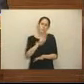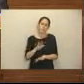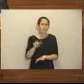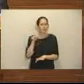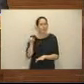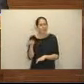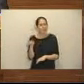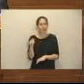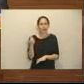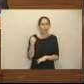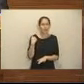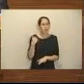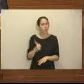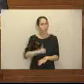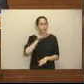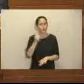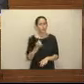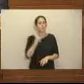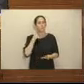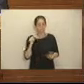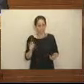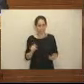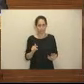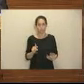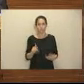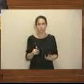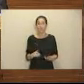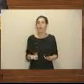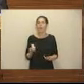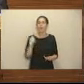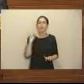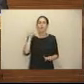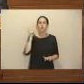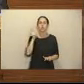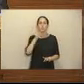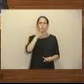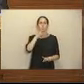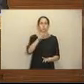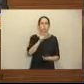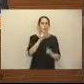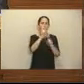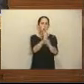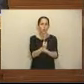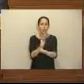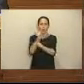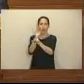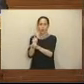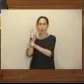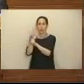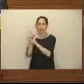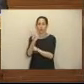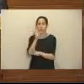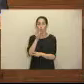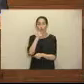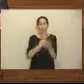una magnífica oportunidad para hacer algo más que emitir reproches a los demás por su fracaso presupuestario